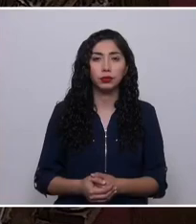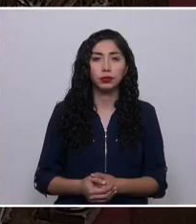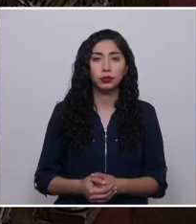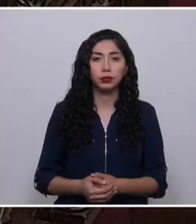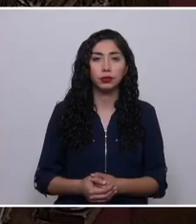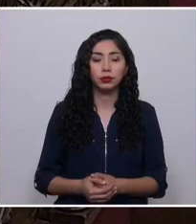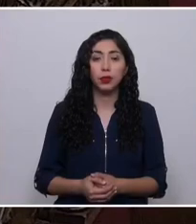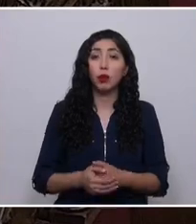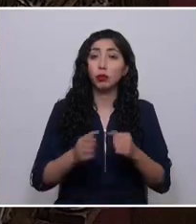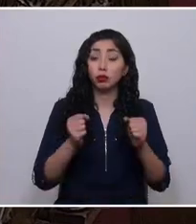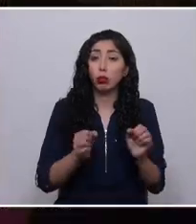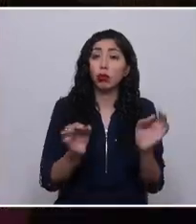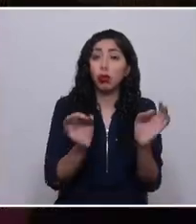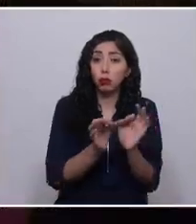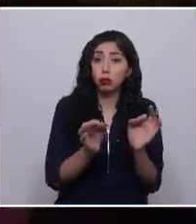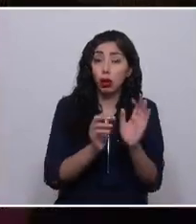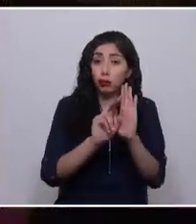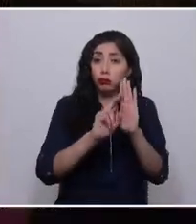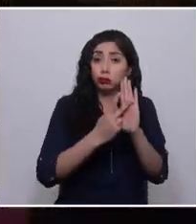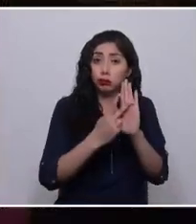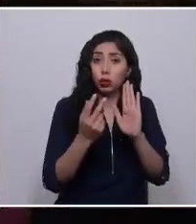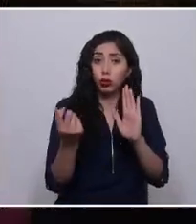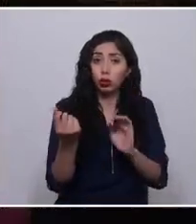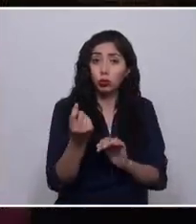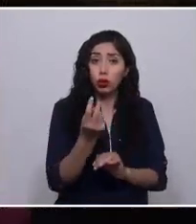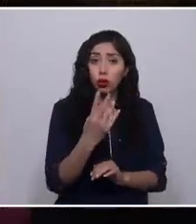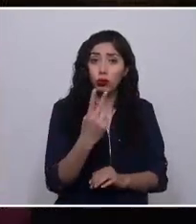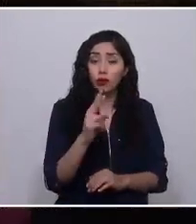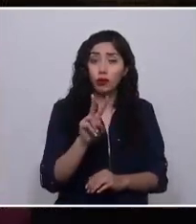Se ofrece la palabra respecto de la indicación 22.